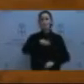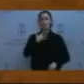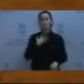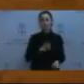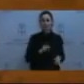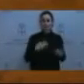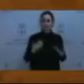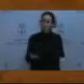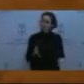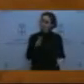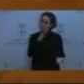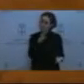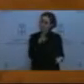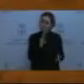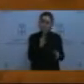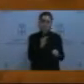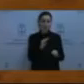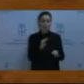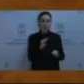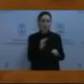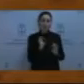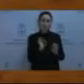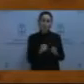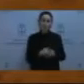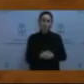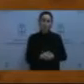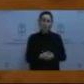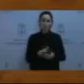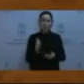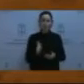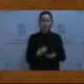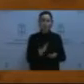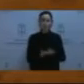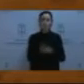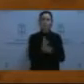ello, señorías, pues yo les invito a contribuir en esta solución.